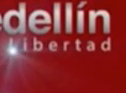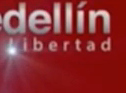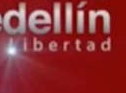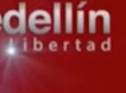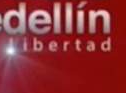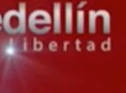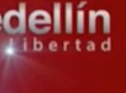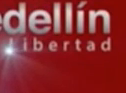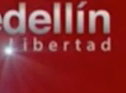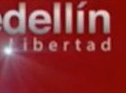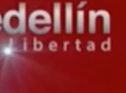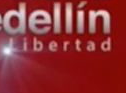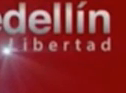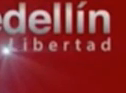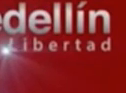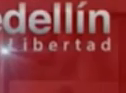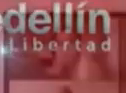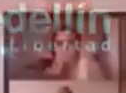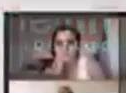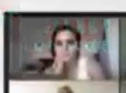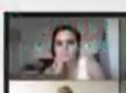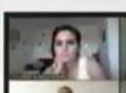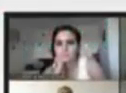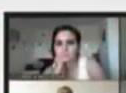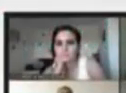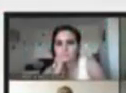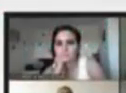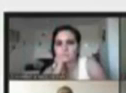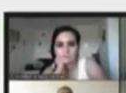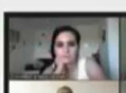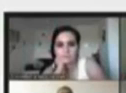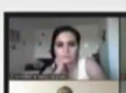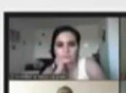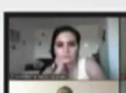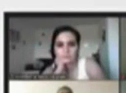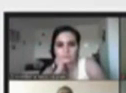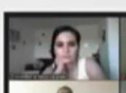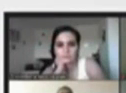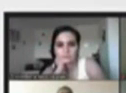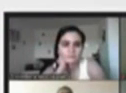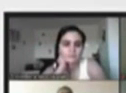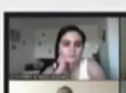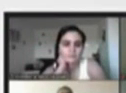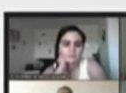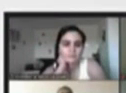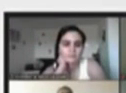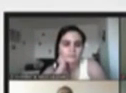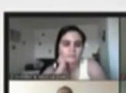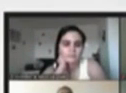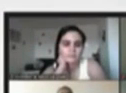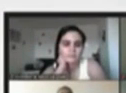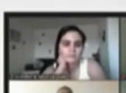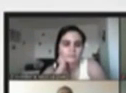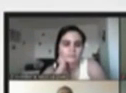Maestría en Derechos Humanos y Derecho Internacional Humanitario, Julie Vanessa Cuases González.